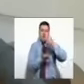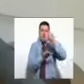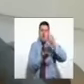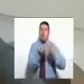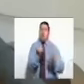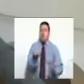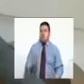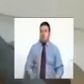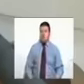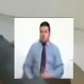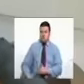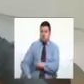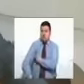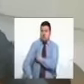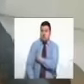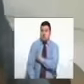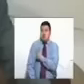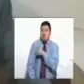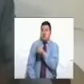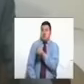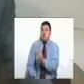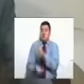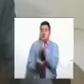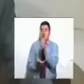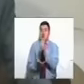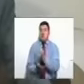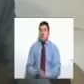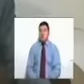Y estamos allí, y el ministro es el ministro de Hacienda.